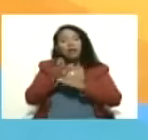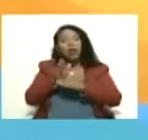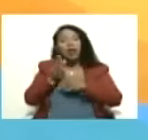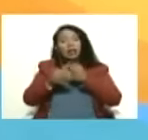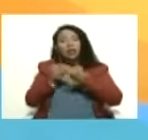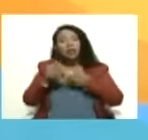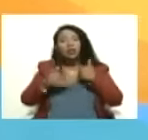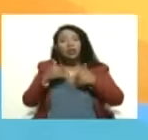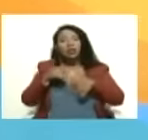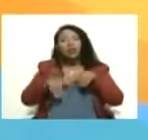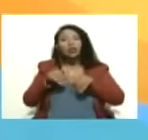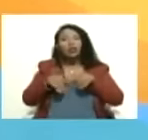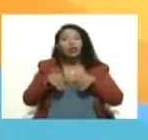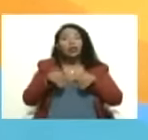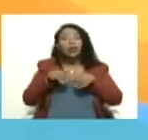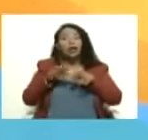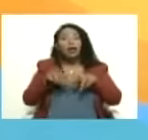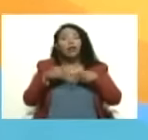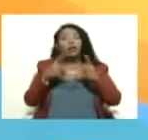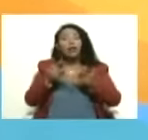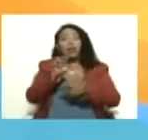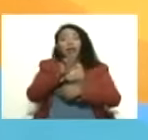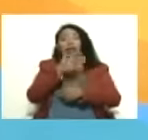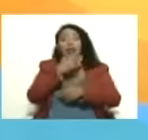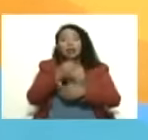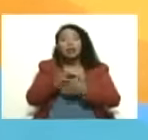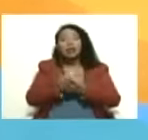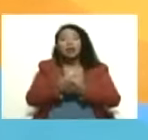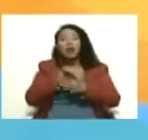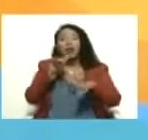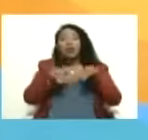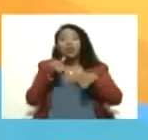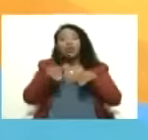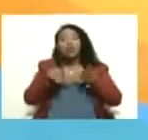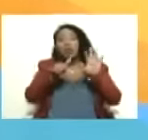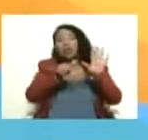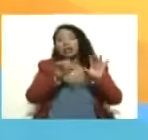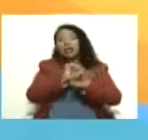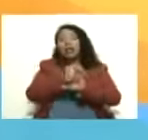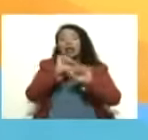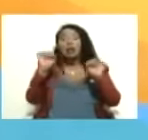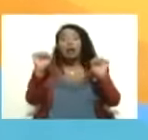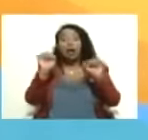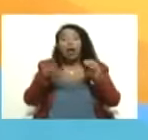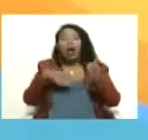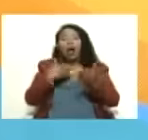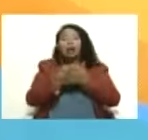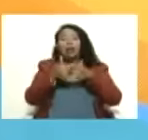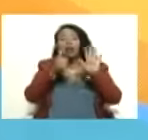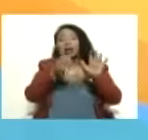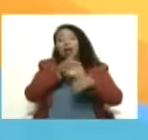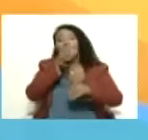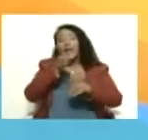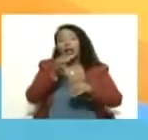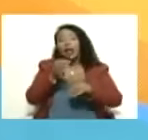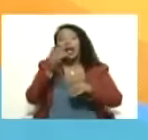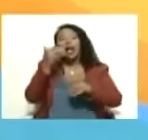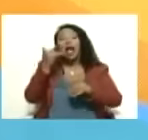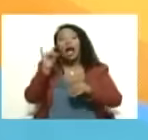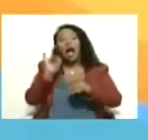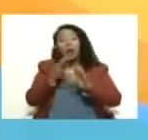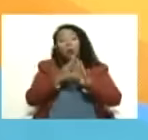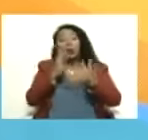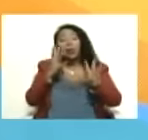caso del referendo del 3 de diciembre la votación es desde las 6 de la mañana hasta las 6 de la tarde y mientras haya electores en